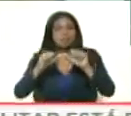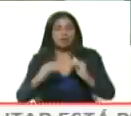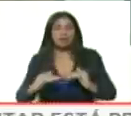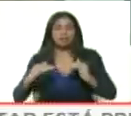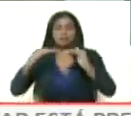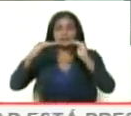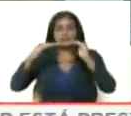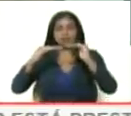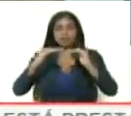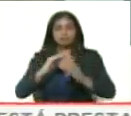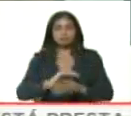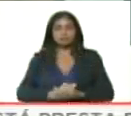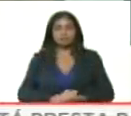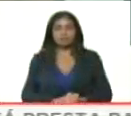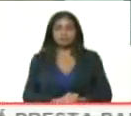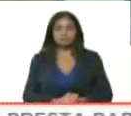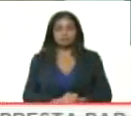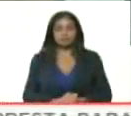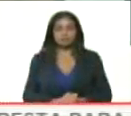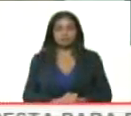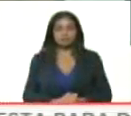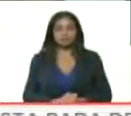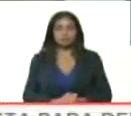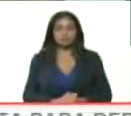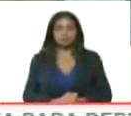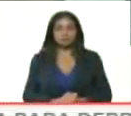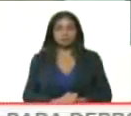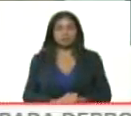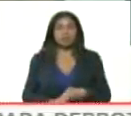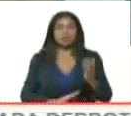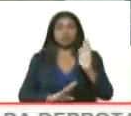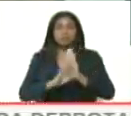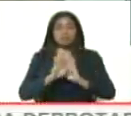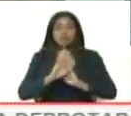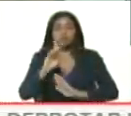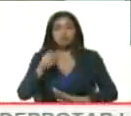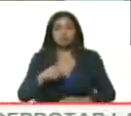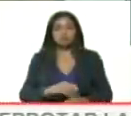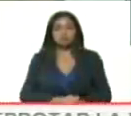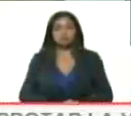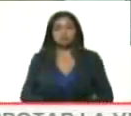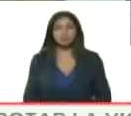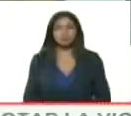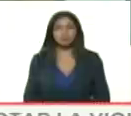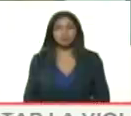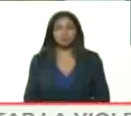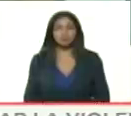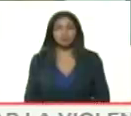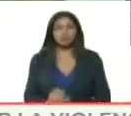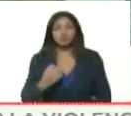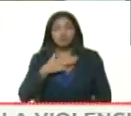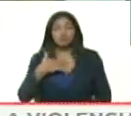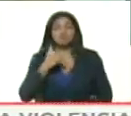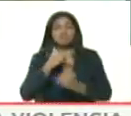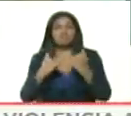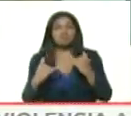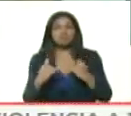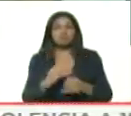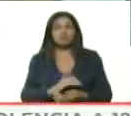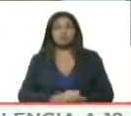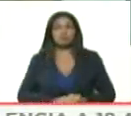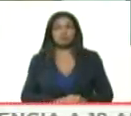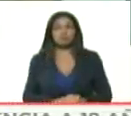estabilidad y el desarrollo. Quería finalizar